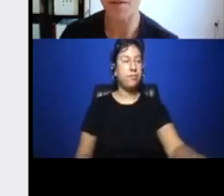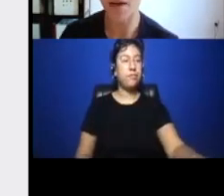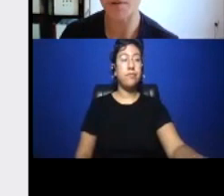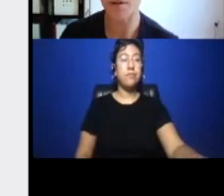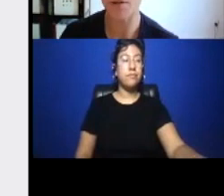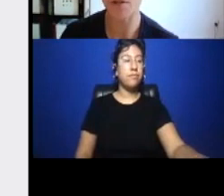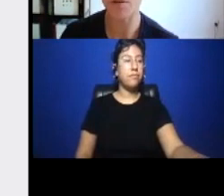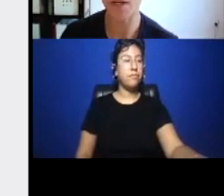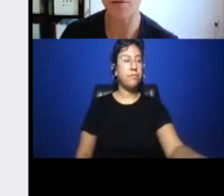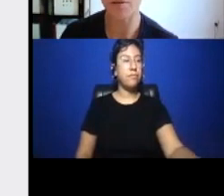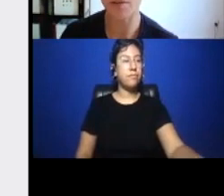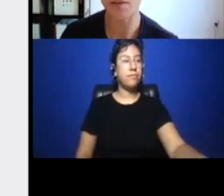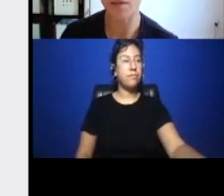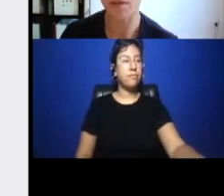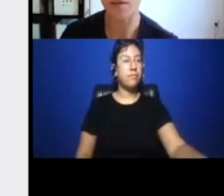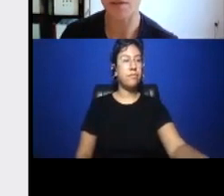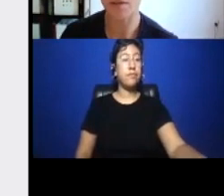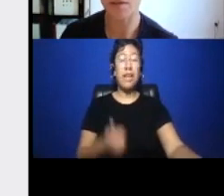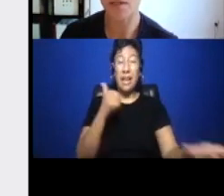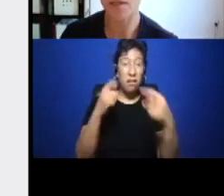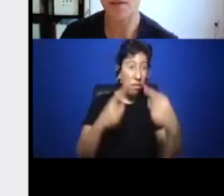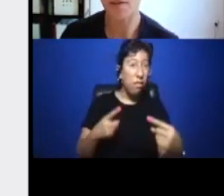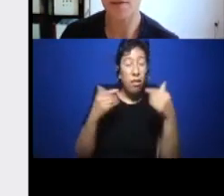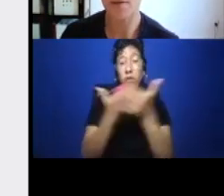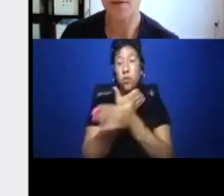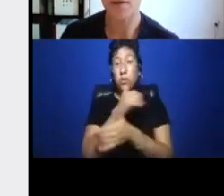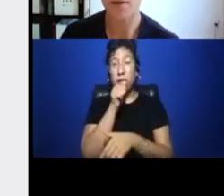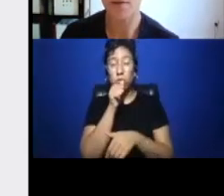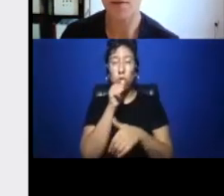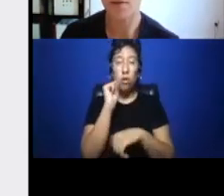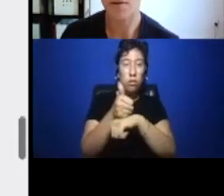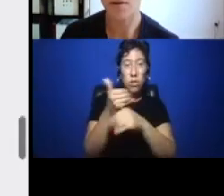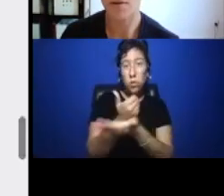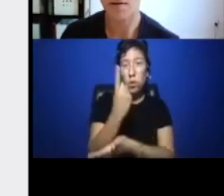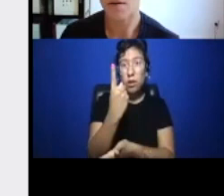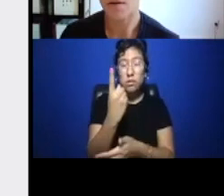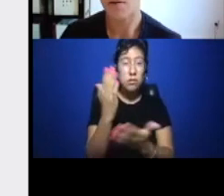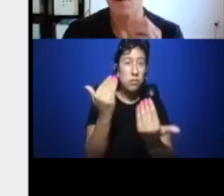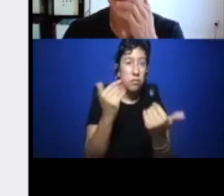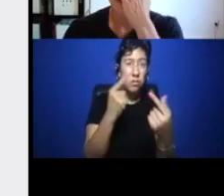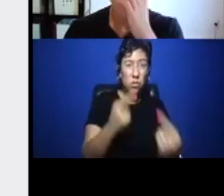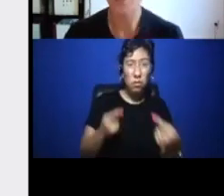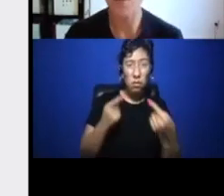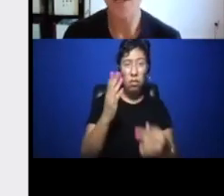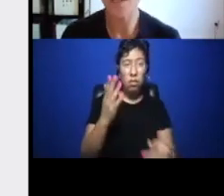¿Alguien tuvo algún problema cambiando contraseña o generando nuevas contraseñas?